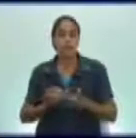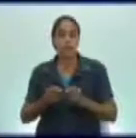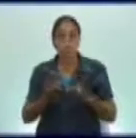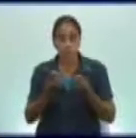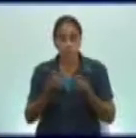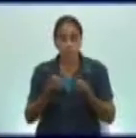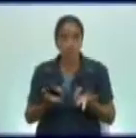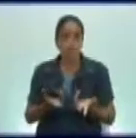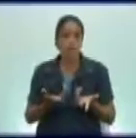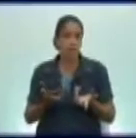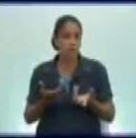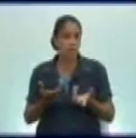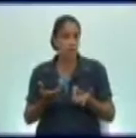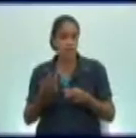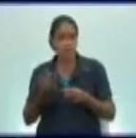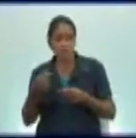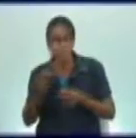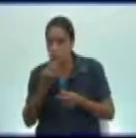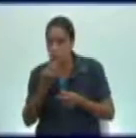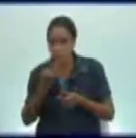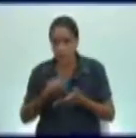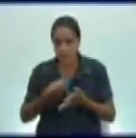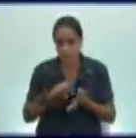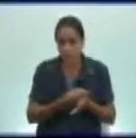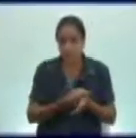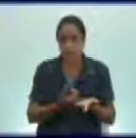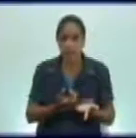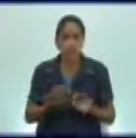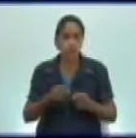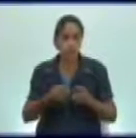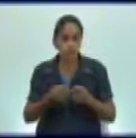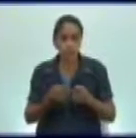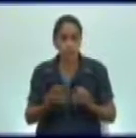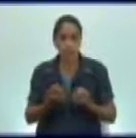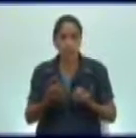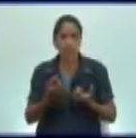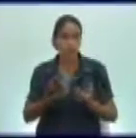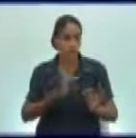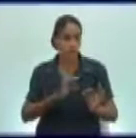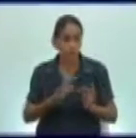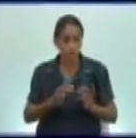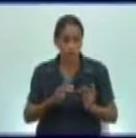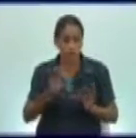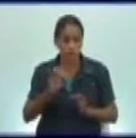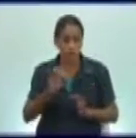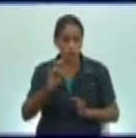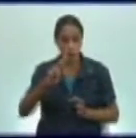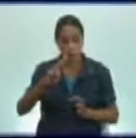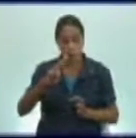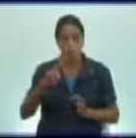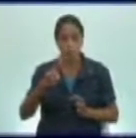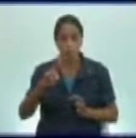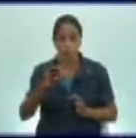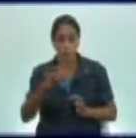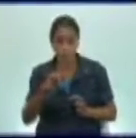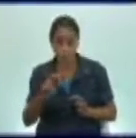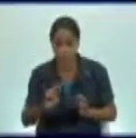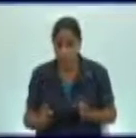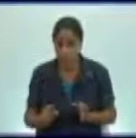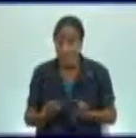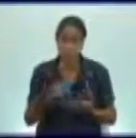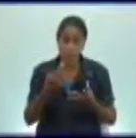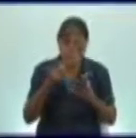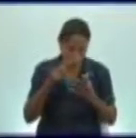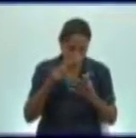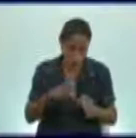para evitar roturas y accidentes, no dañar el material biológico, quiere decir cuidar a esta lombriz de tierra si es necesario regresarla a su